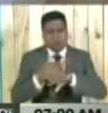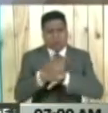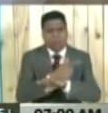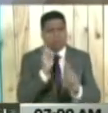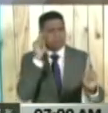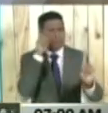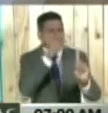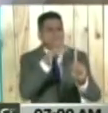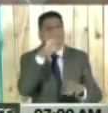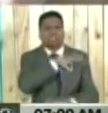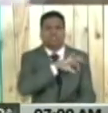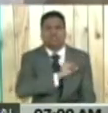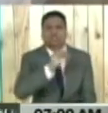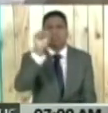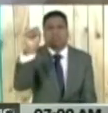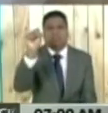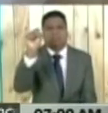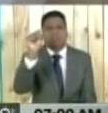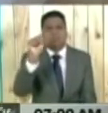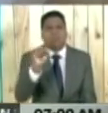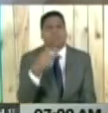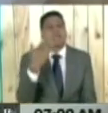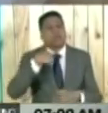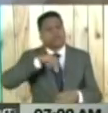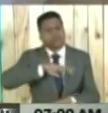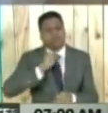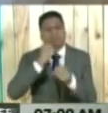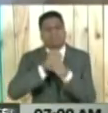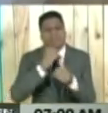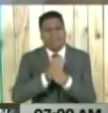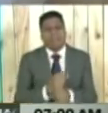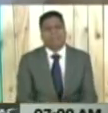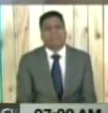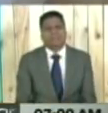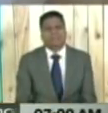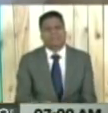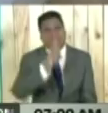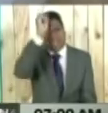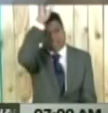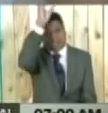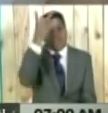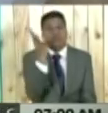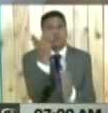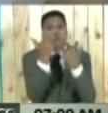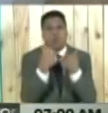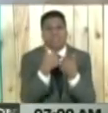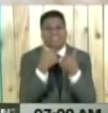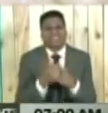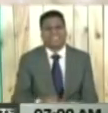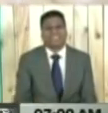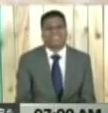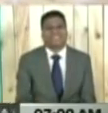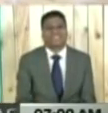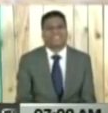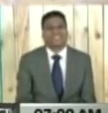es el socialismo, y para eso estamos trabajando. Hernán, cuéntanos. Mira, yo no quiero que se